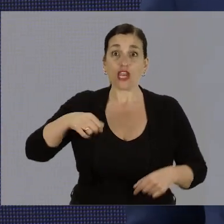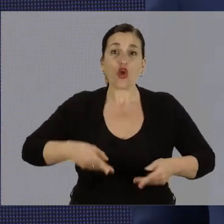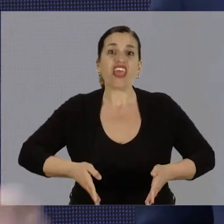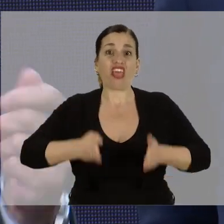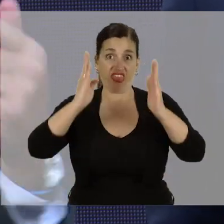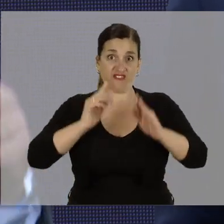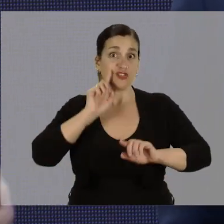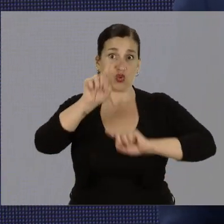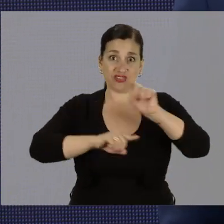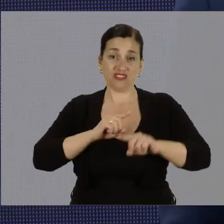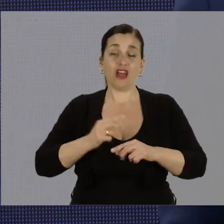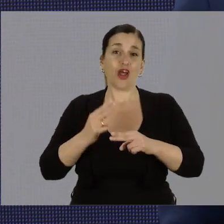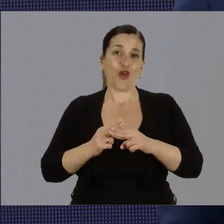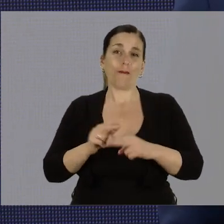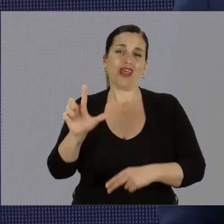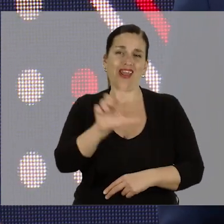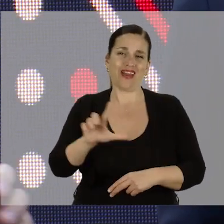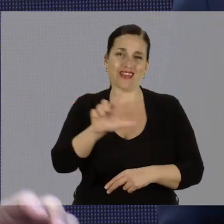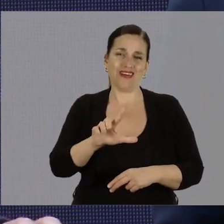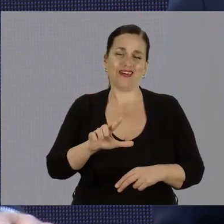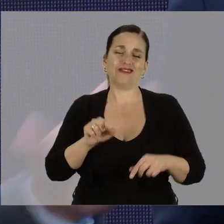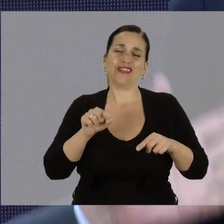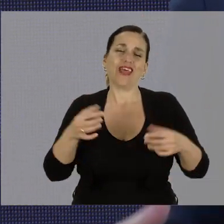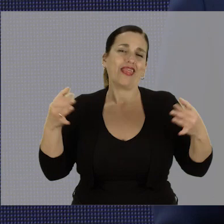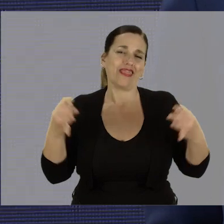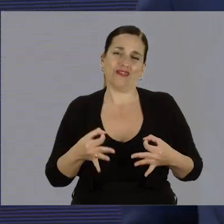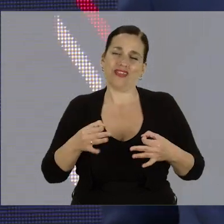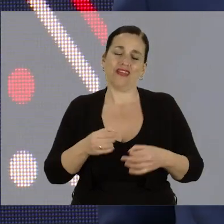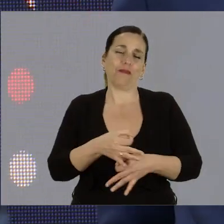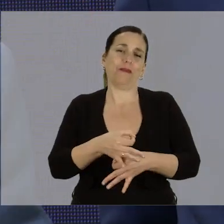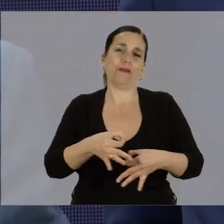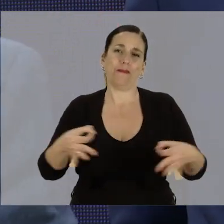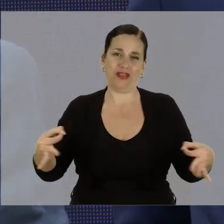que esta ciudad universitaria tenga el nombre de Jorge Larrañaga se justifica por varias razones.